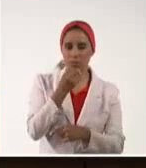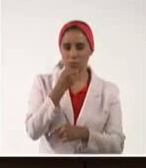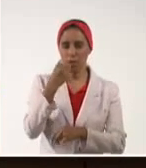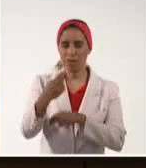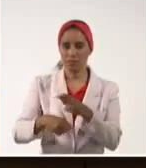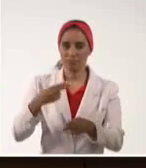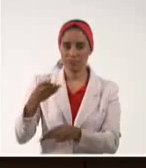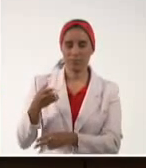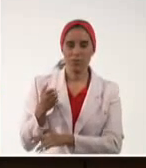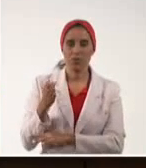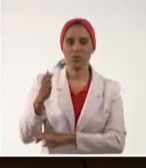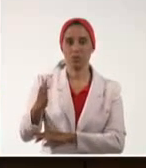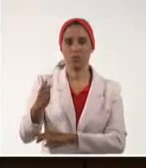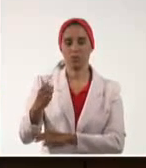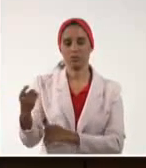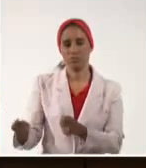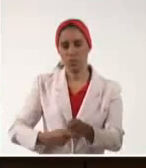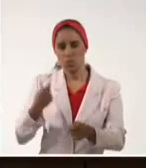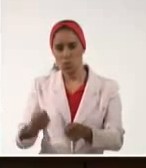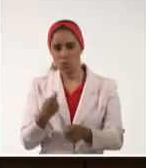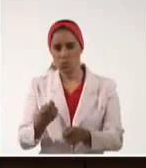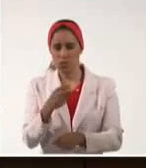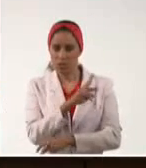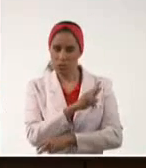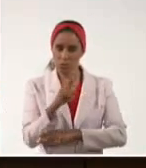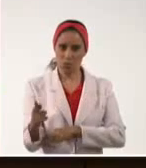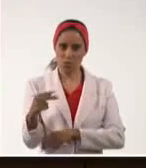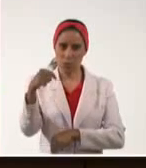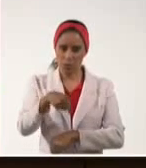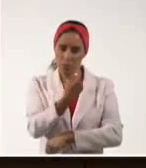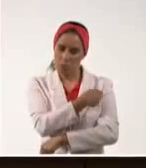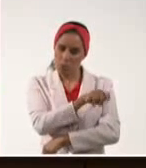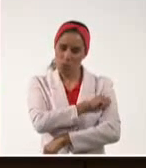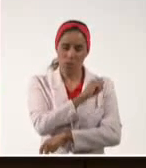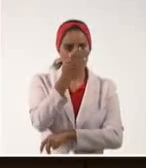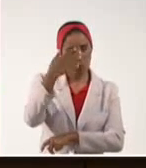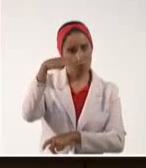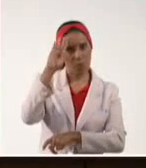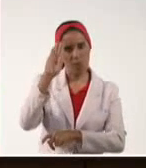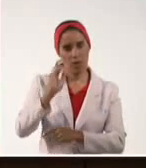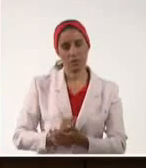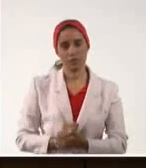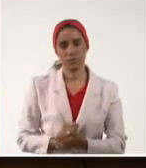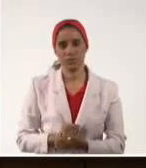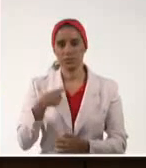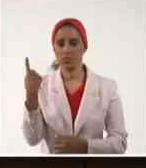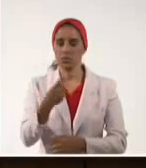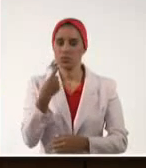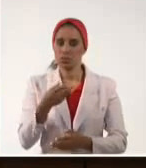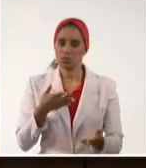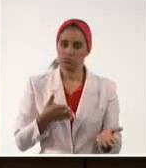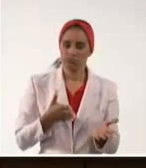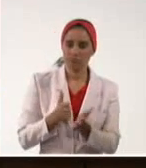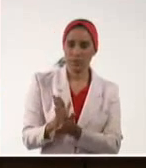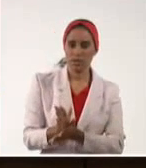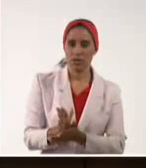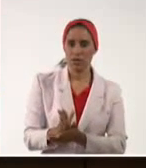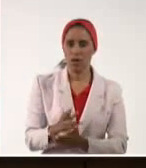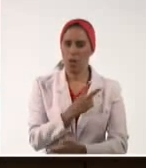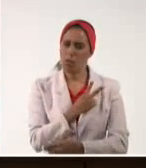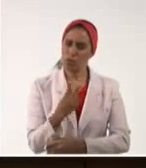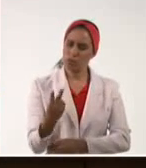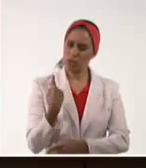es la revolución, la de su digno pueblo cubano. Entonces imponen la voluntad de